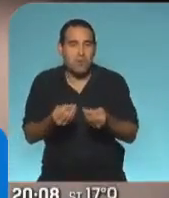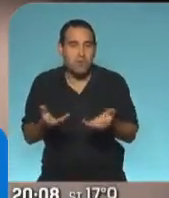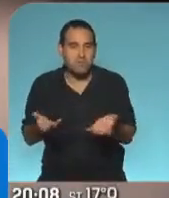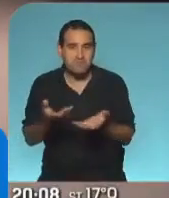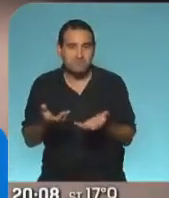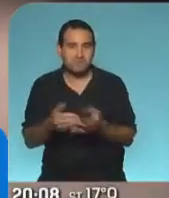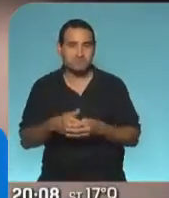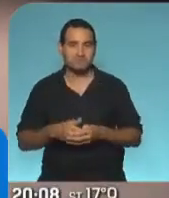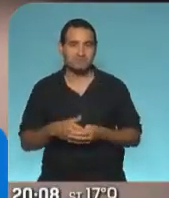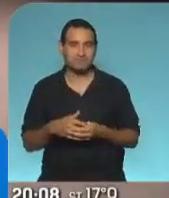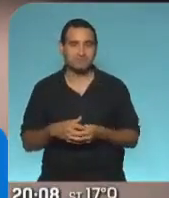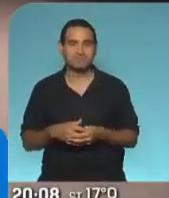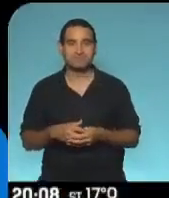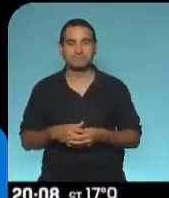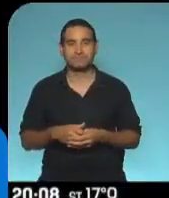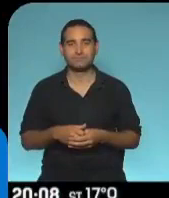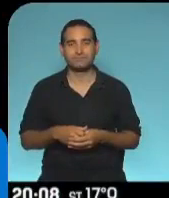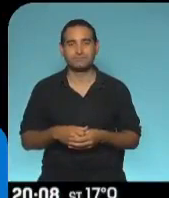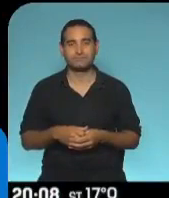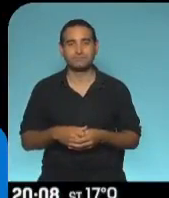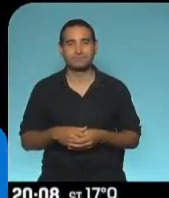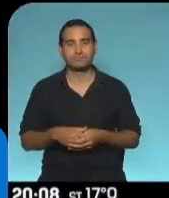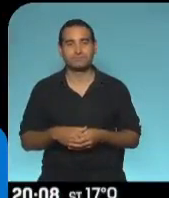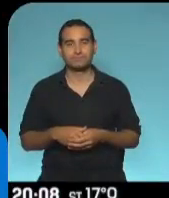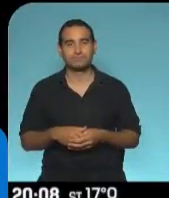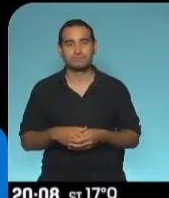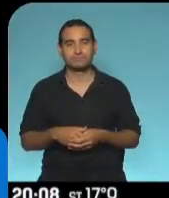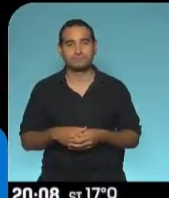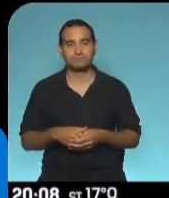Casi siempre no servimos, pero ahora sí servimos.